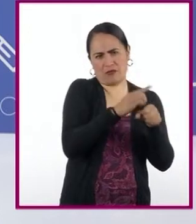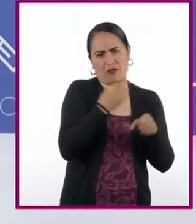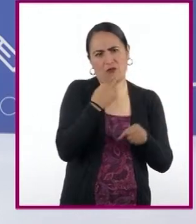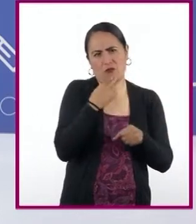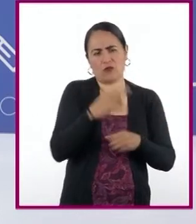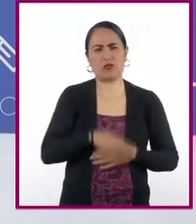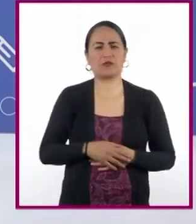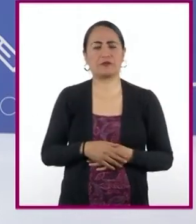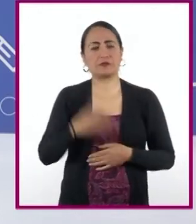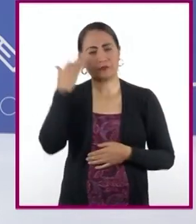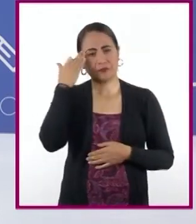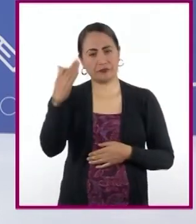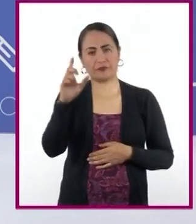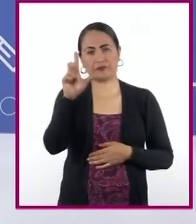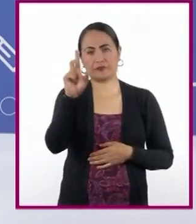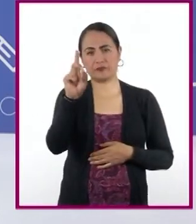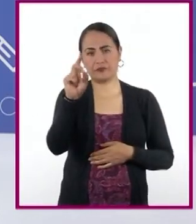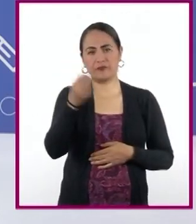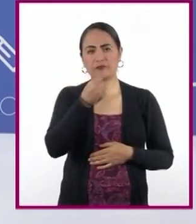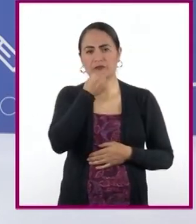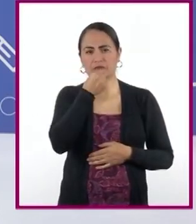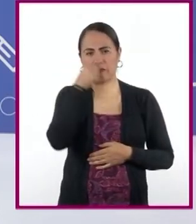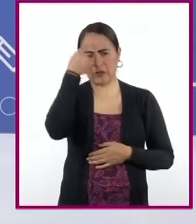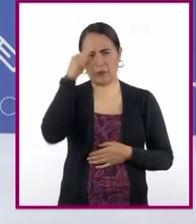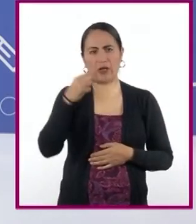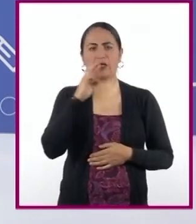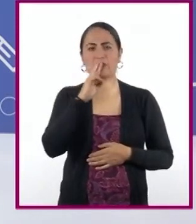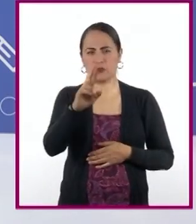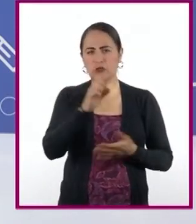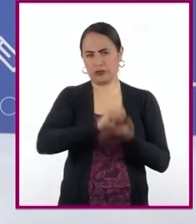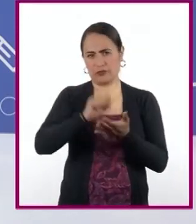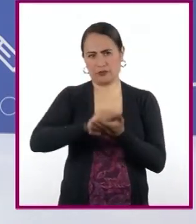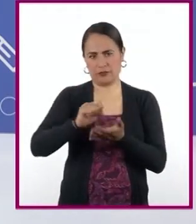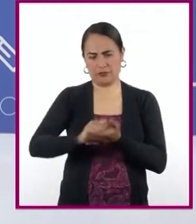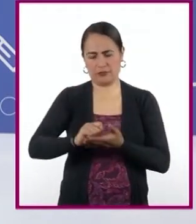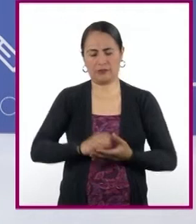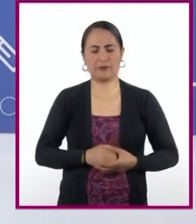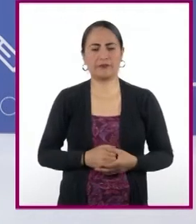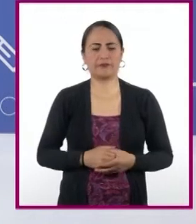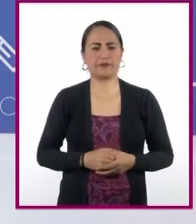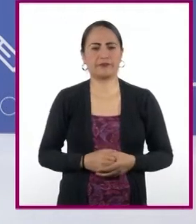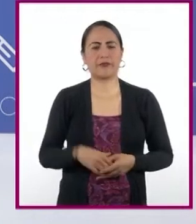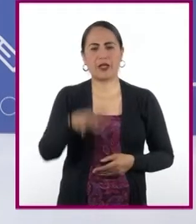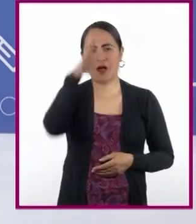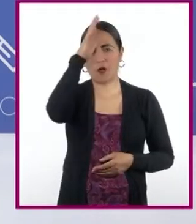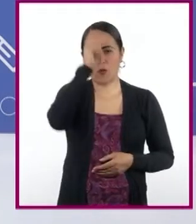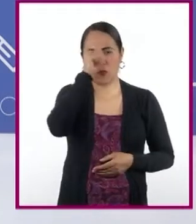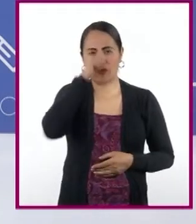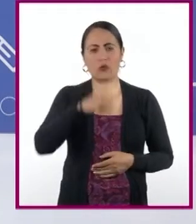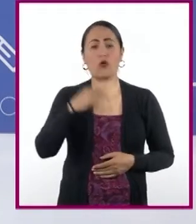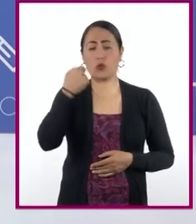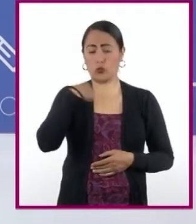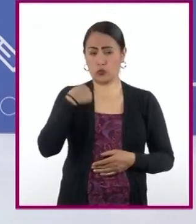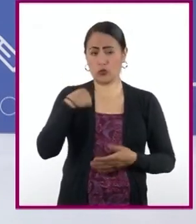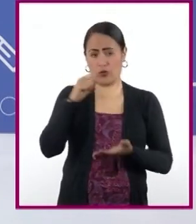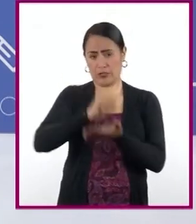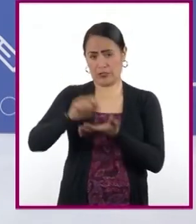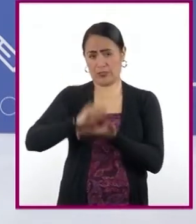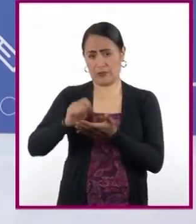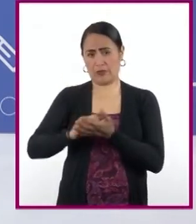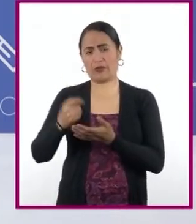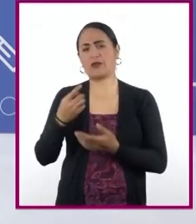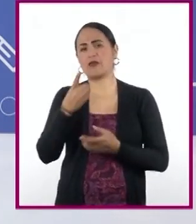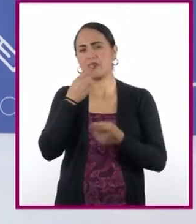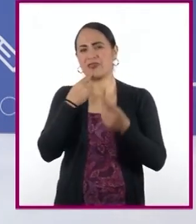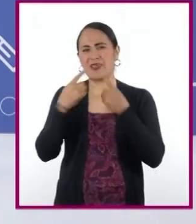Tendremos 30 segundos para escribir nuestras respuestas. De acuerdo. Yo escribiré el diálogo para el